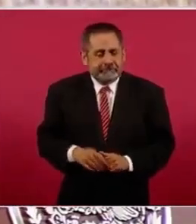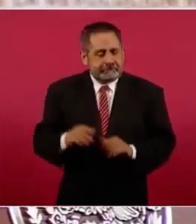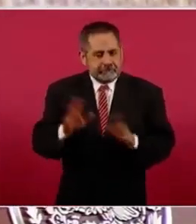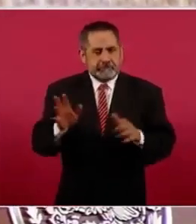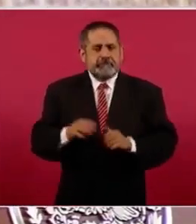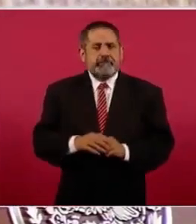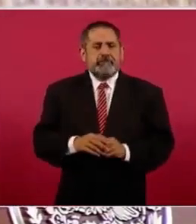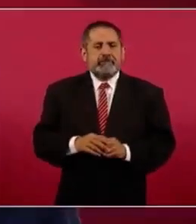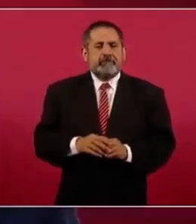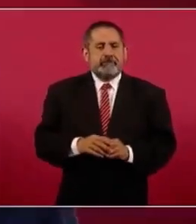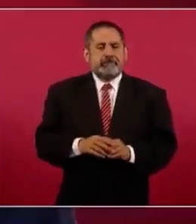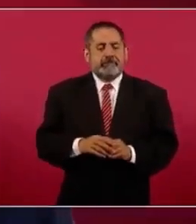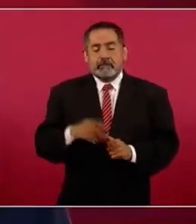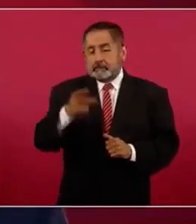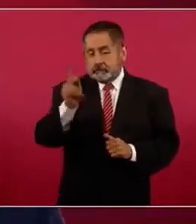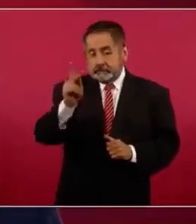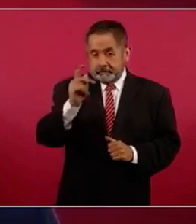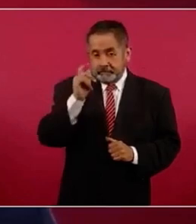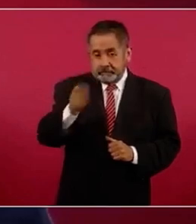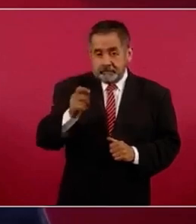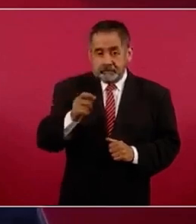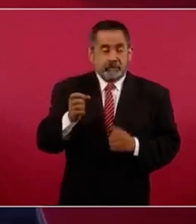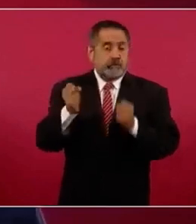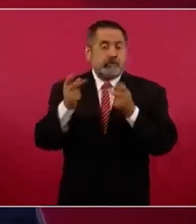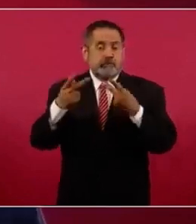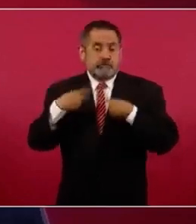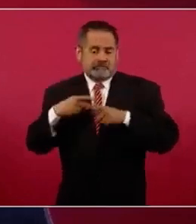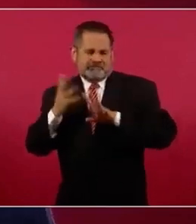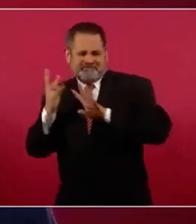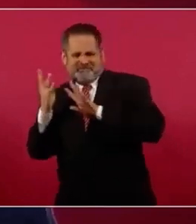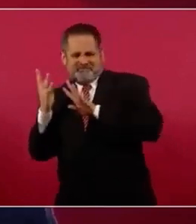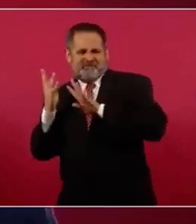Bueno, pero